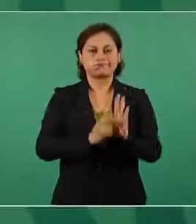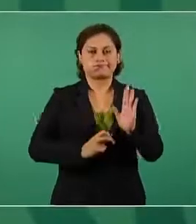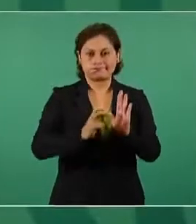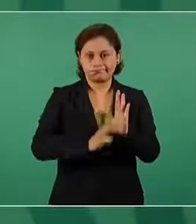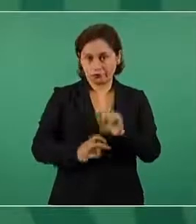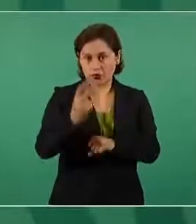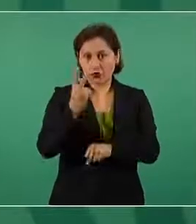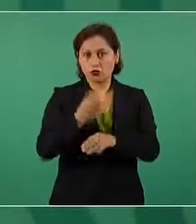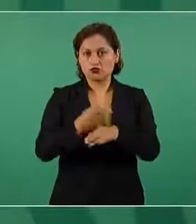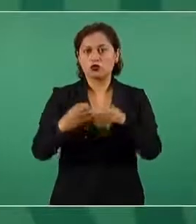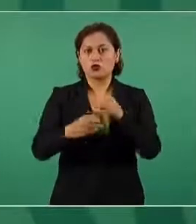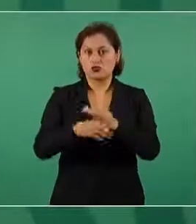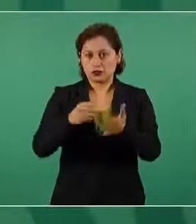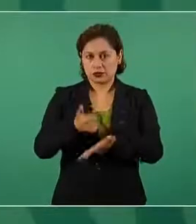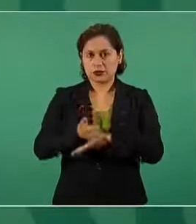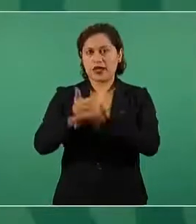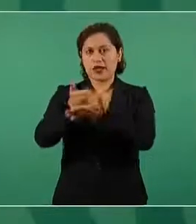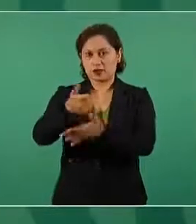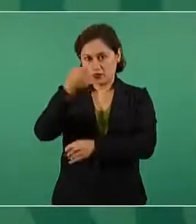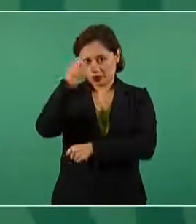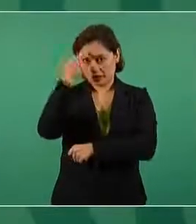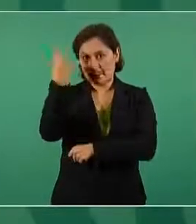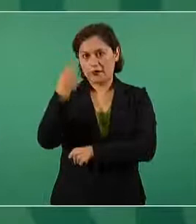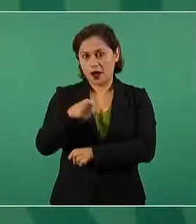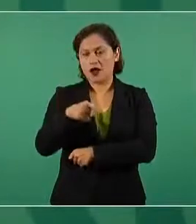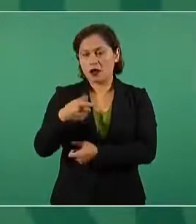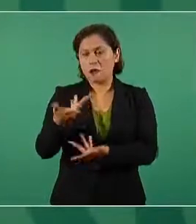que van a ayudar de simplificación.